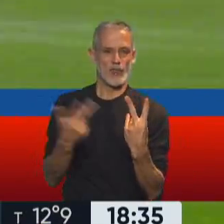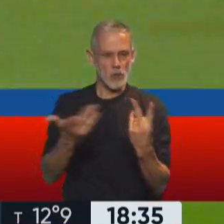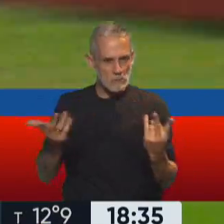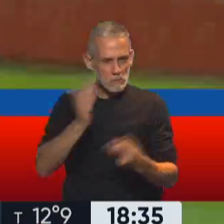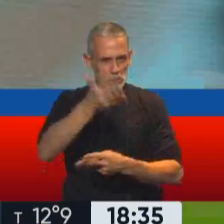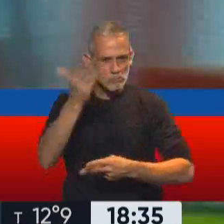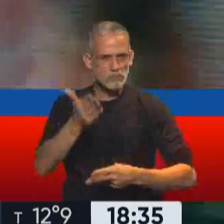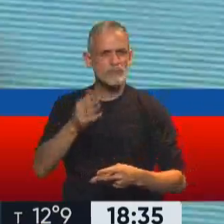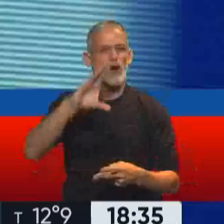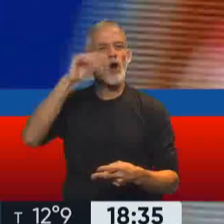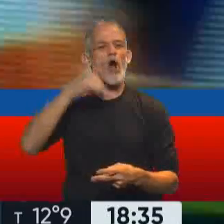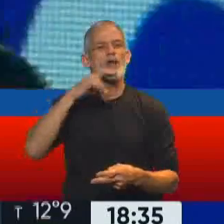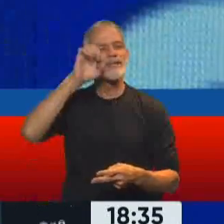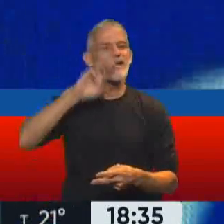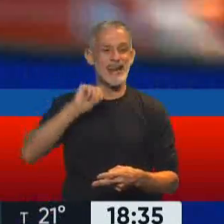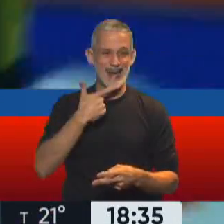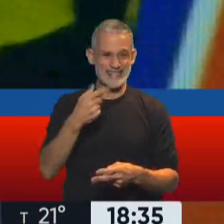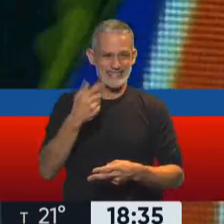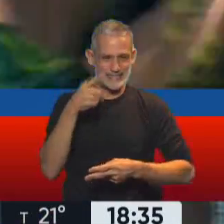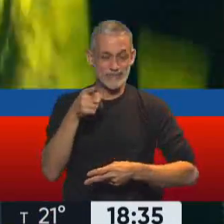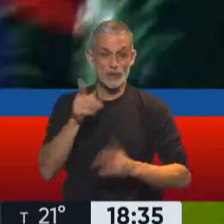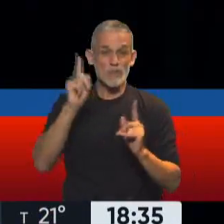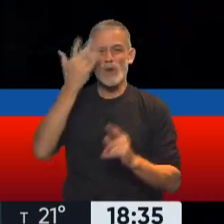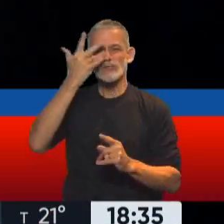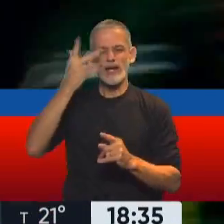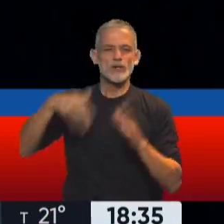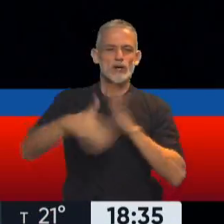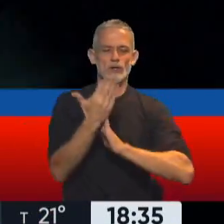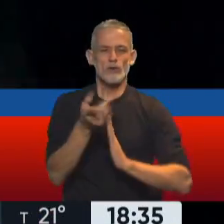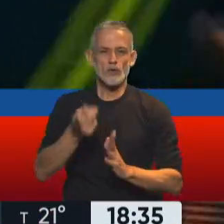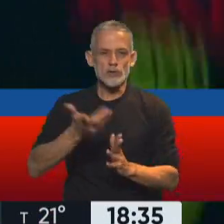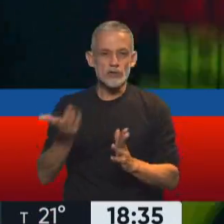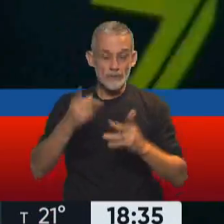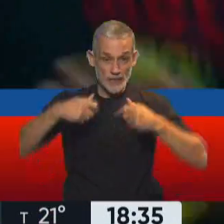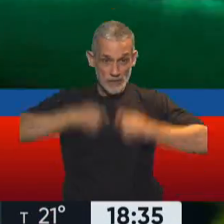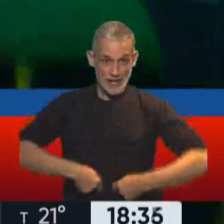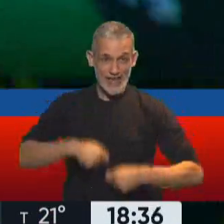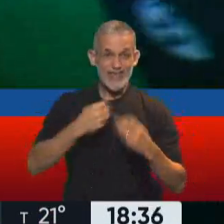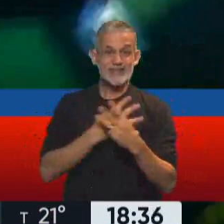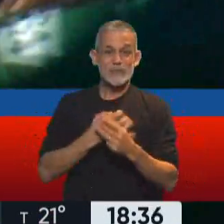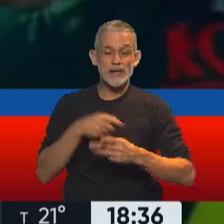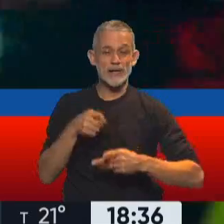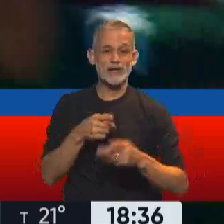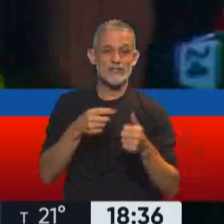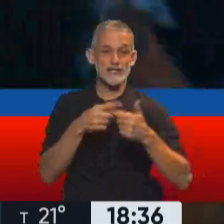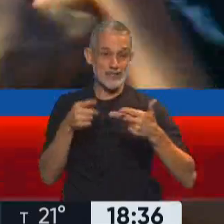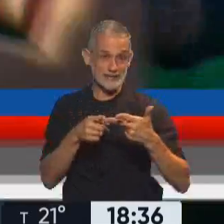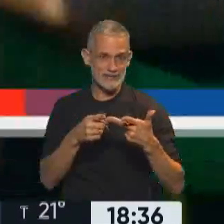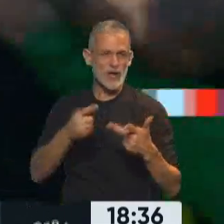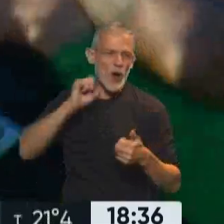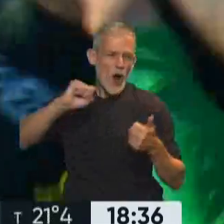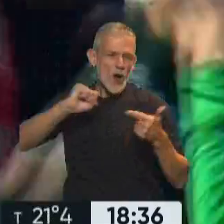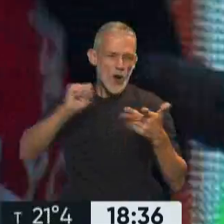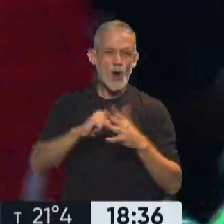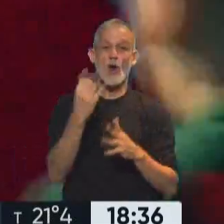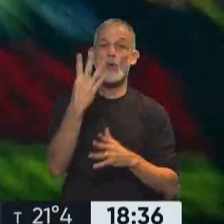rodrigo contreras el hombre que abandonara san lorenzo de mayo para vestir la camiseta de defensa de justicia el grito agónico